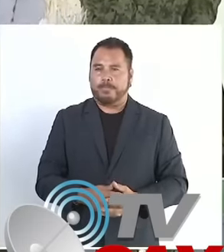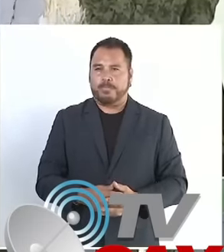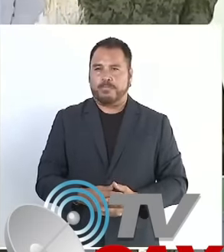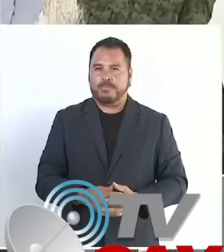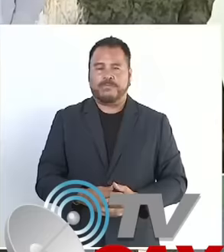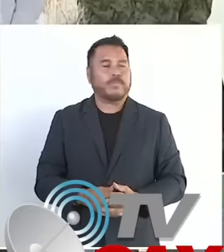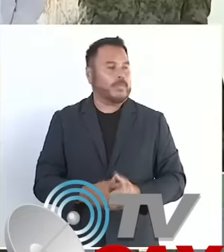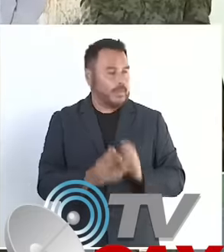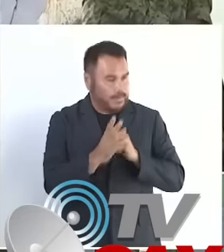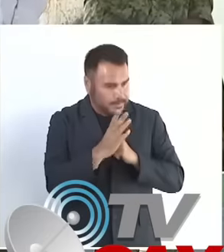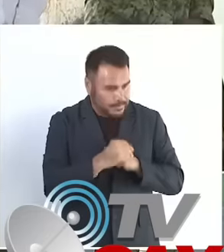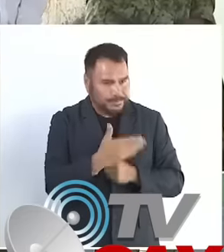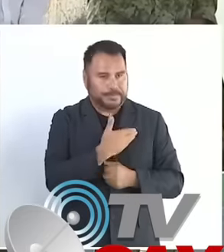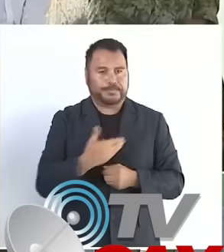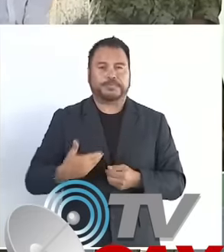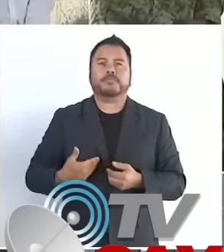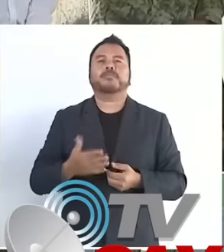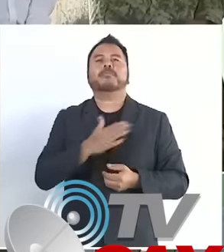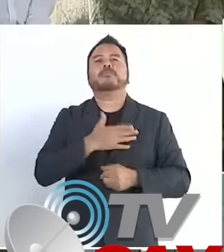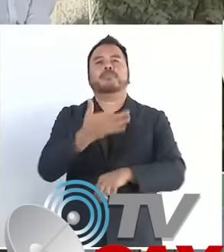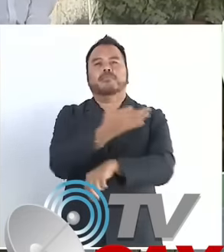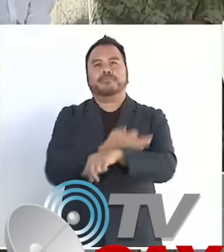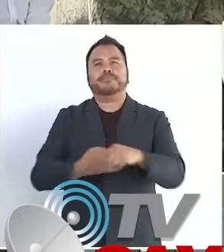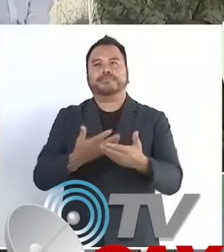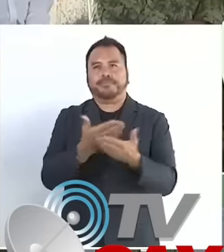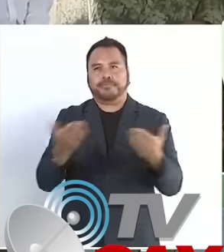Con su permiso, señor presidente, muy buenas tardes.